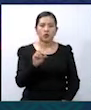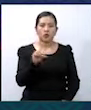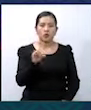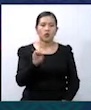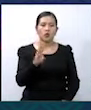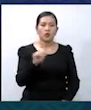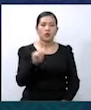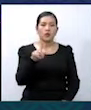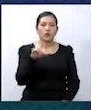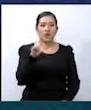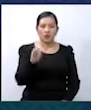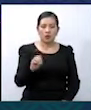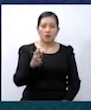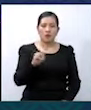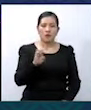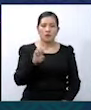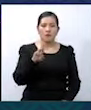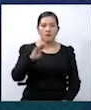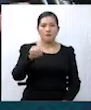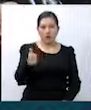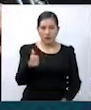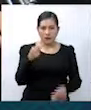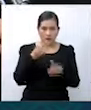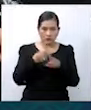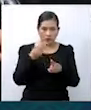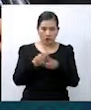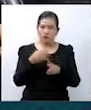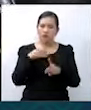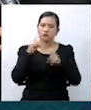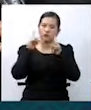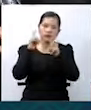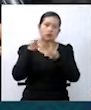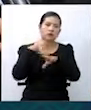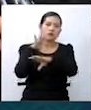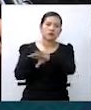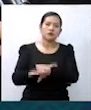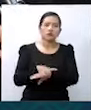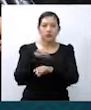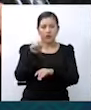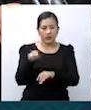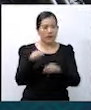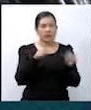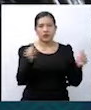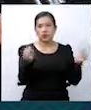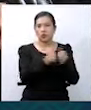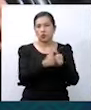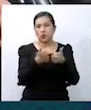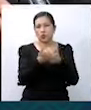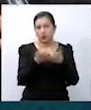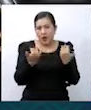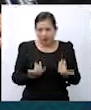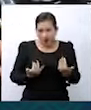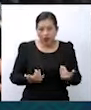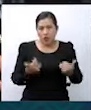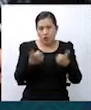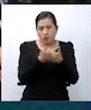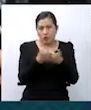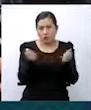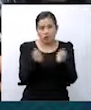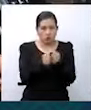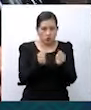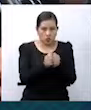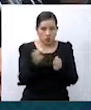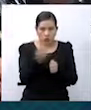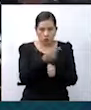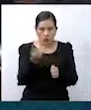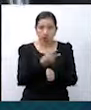Clodovaldo Merma Quispe, quien sería la segunda pareja de la señora Zenobia. Y estas